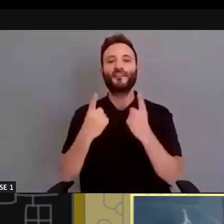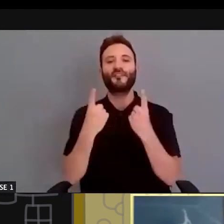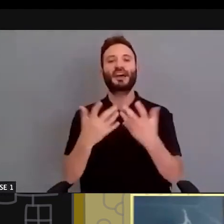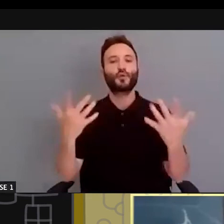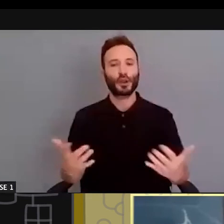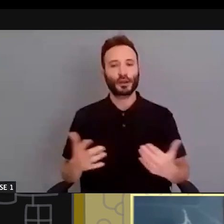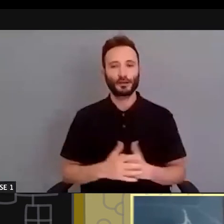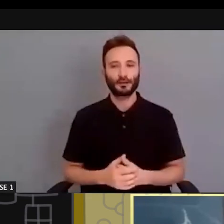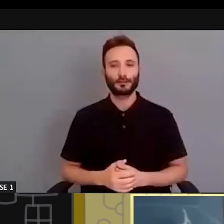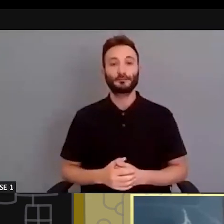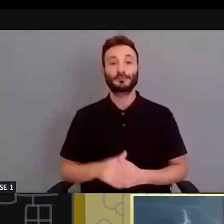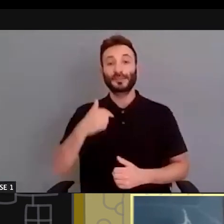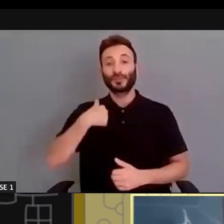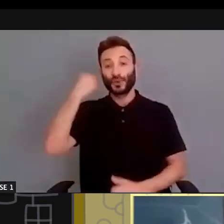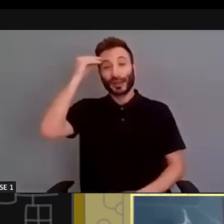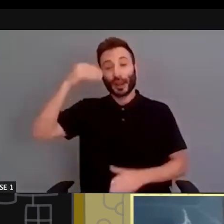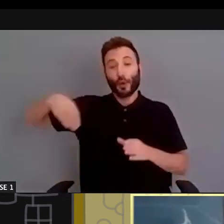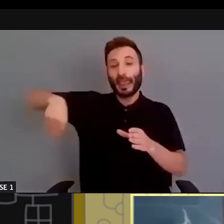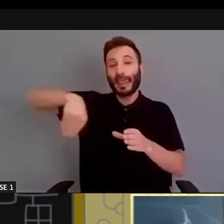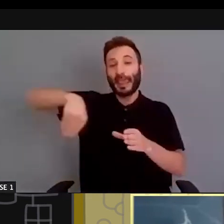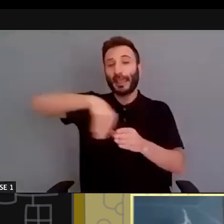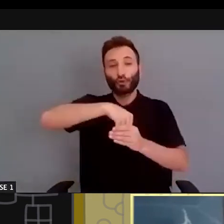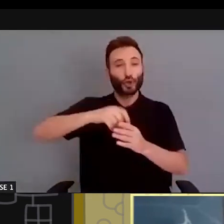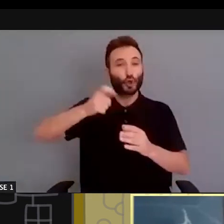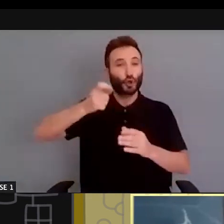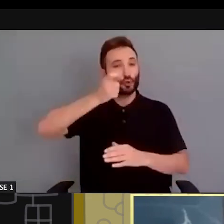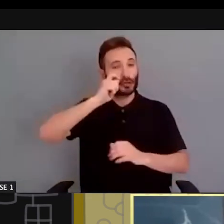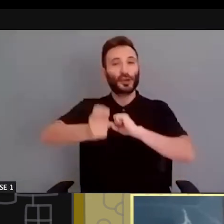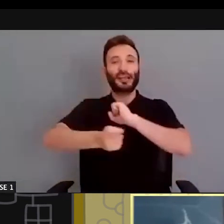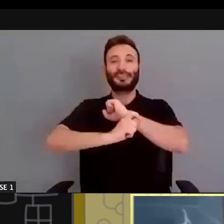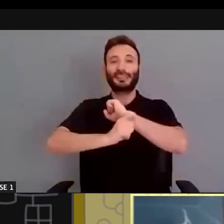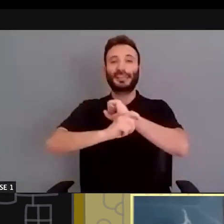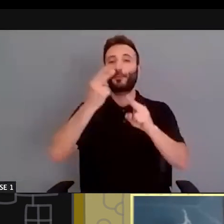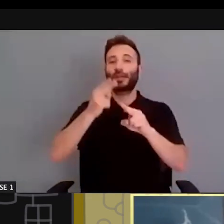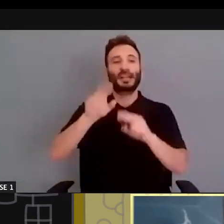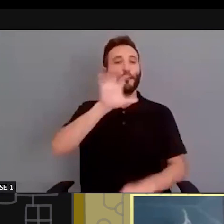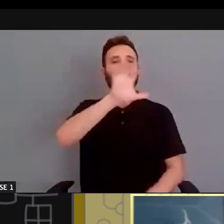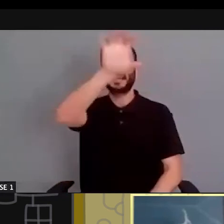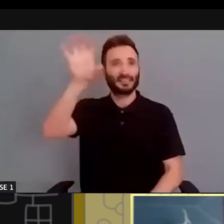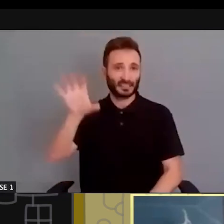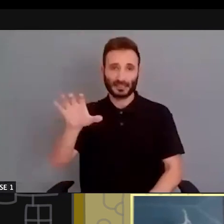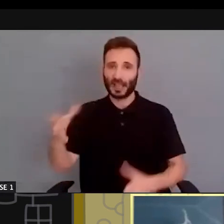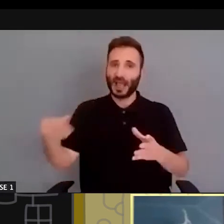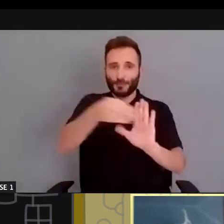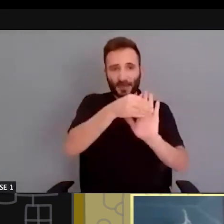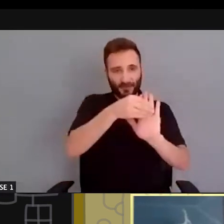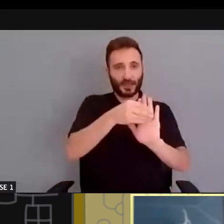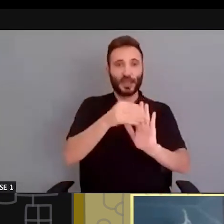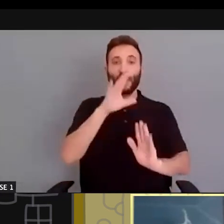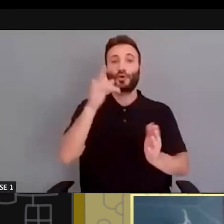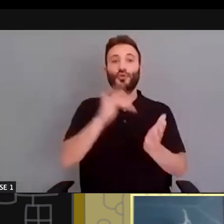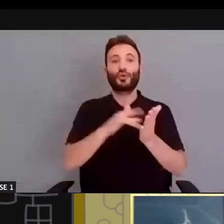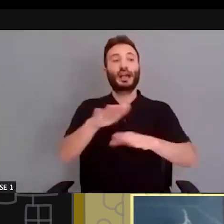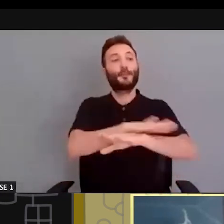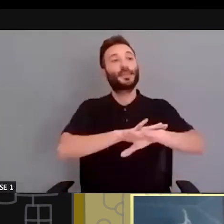inclusión del turismo en las estrategias políticas nacionales de un país. porque no es lo mismo tener un ministerio